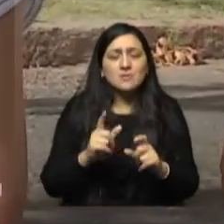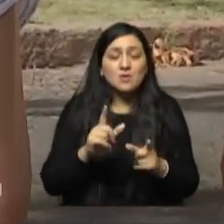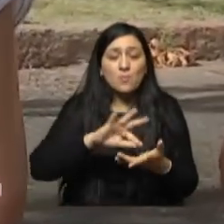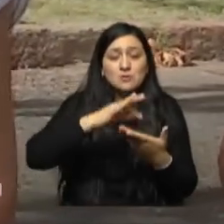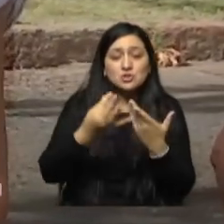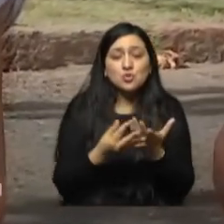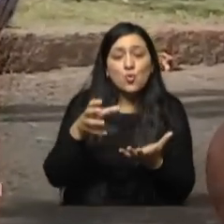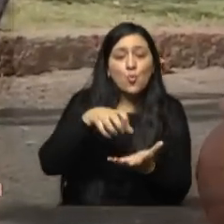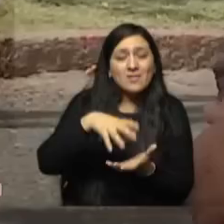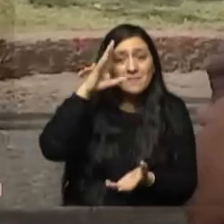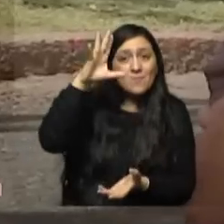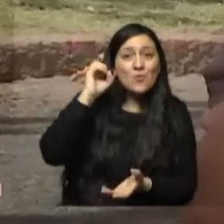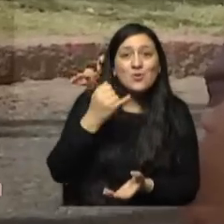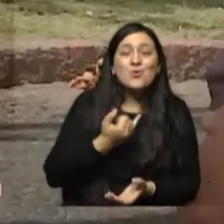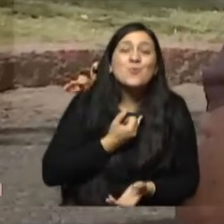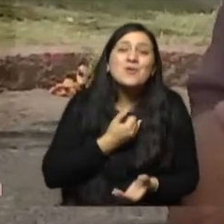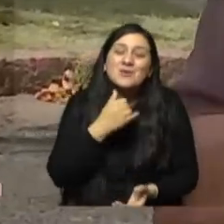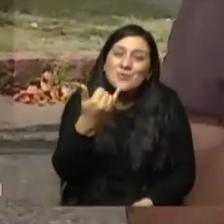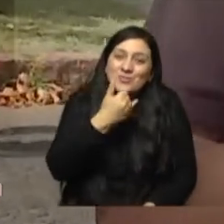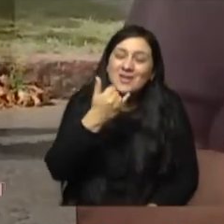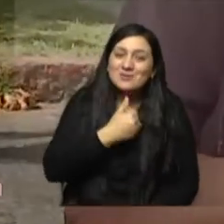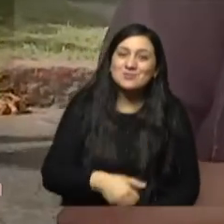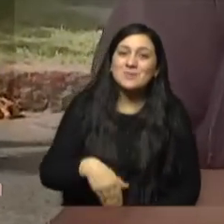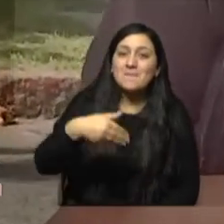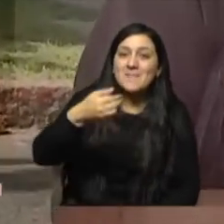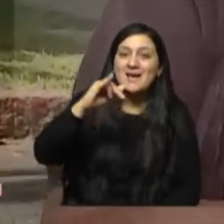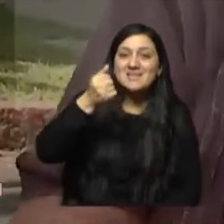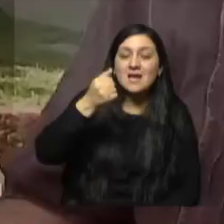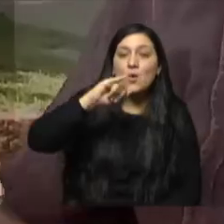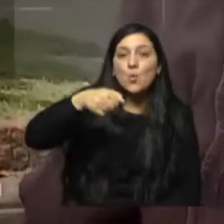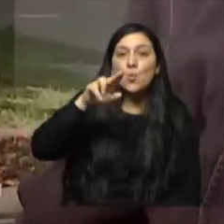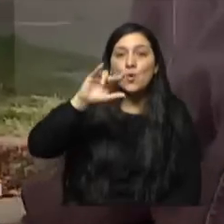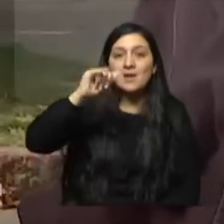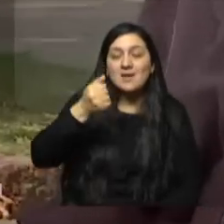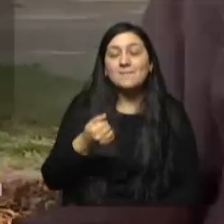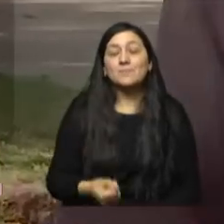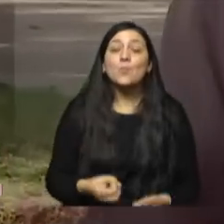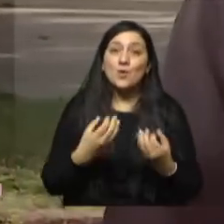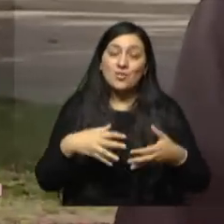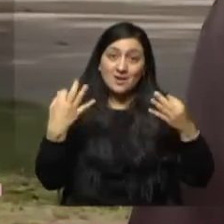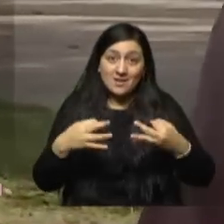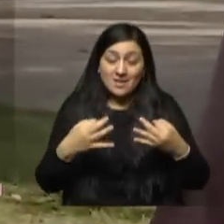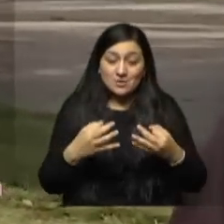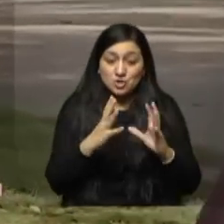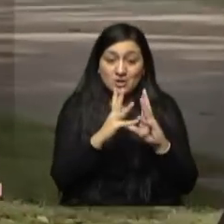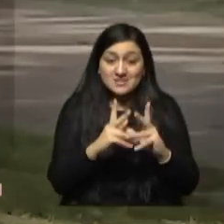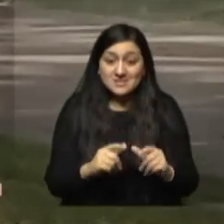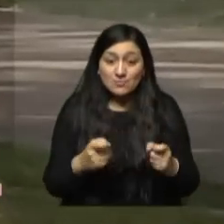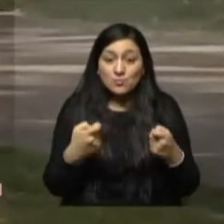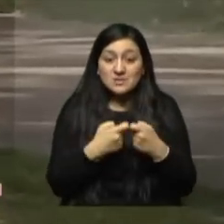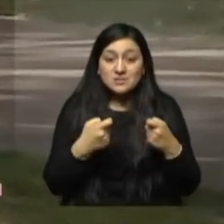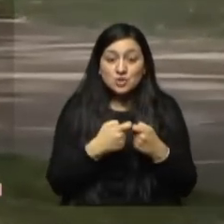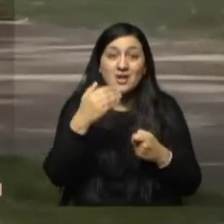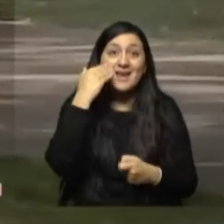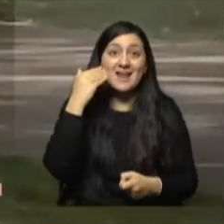memoria a cielo abierto? ¿Cómo es, María Julia? Contanos un poco. Bueno, en realidad nos organizamos, nos constituimos como asociación en